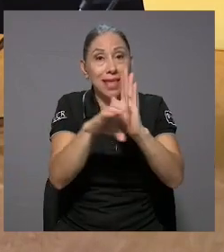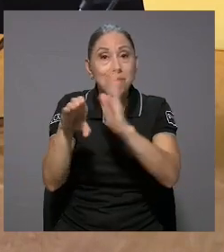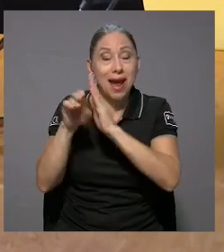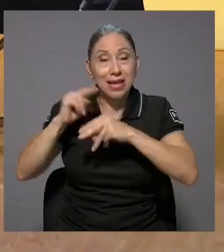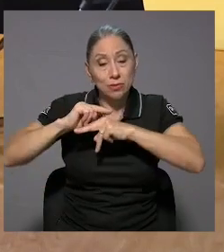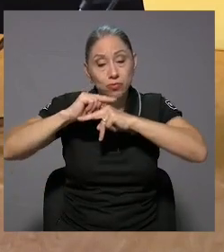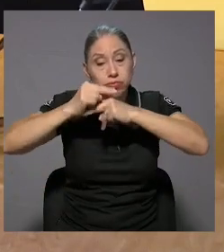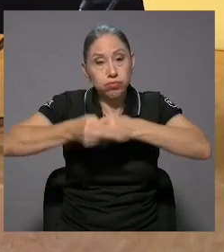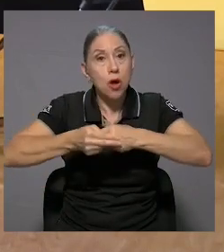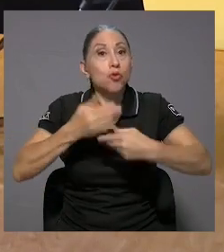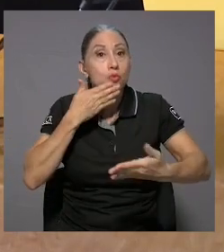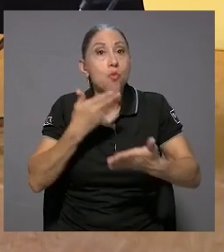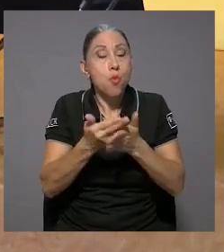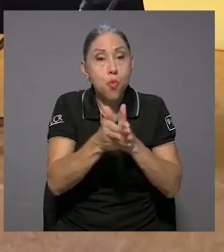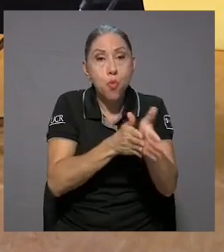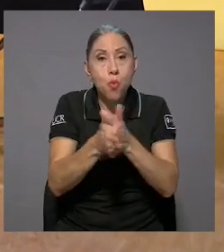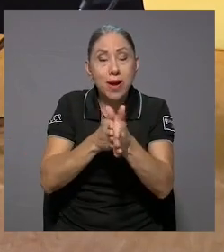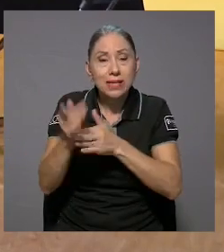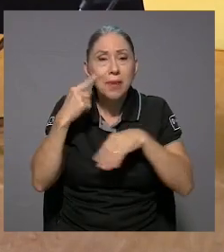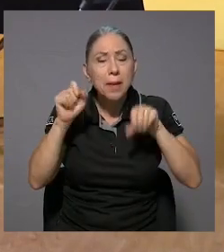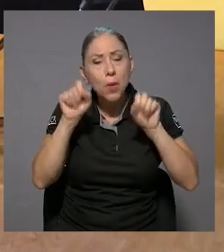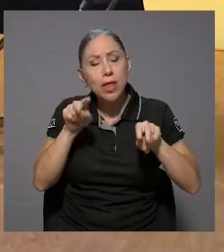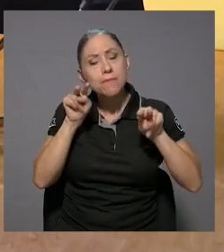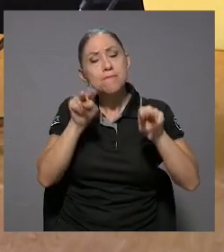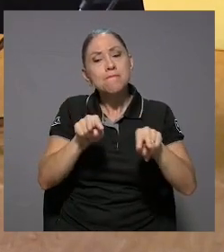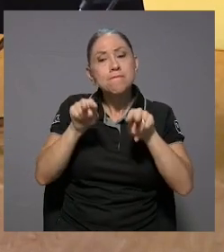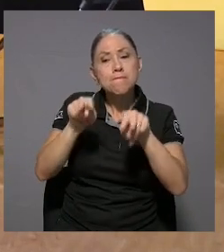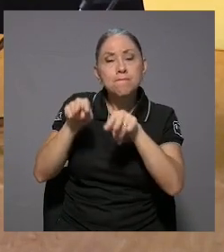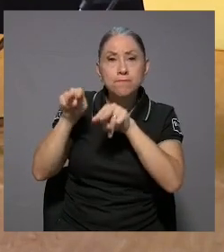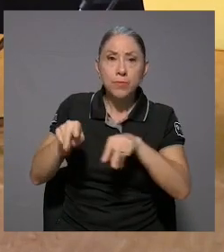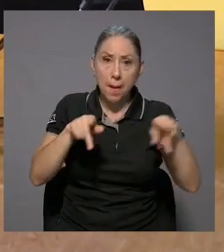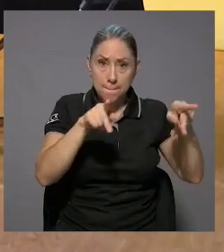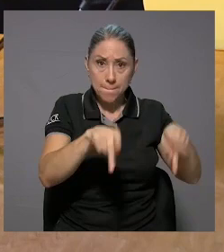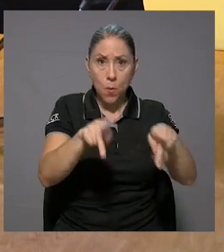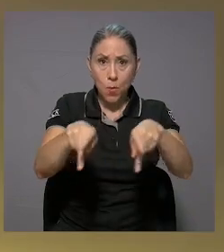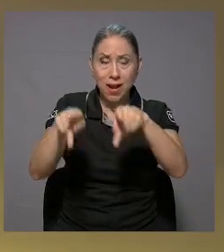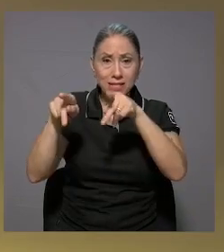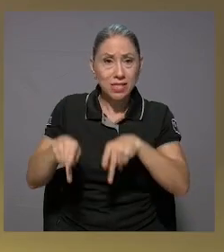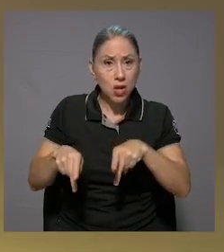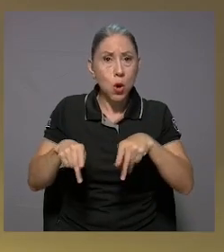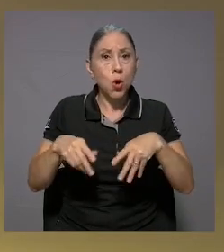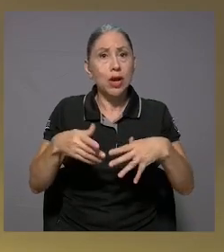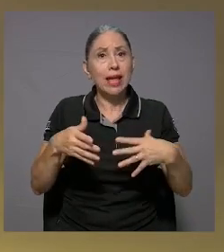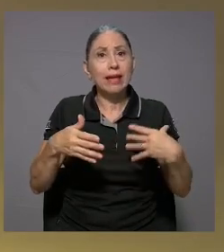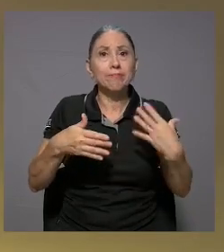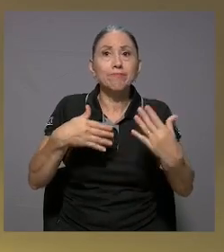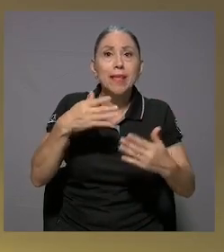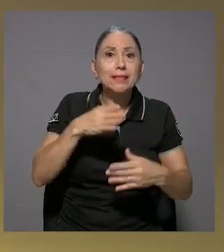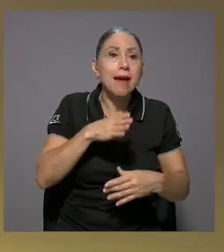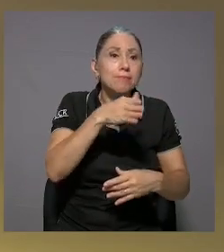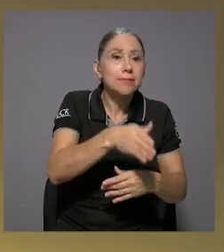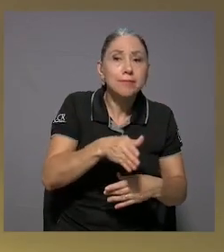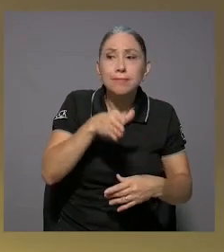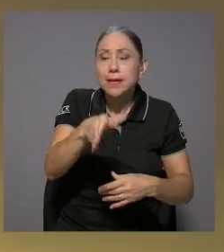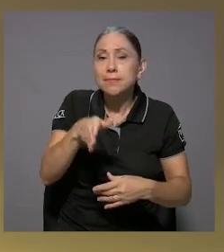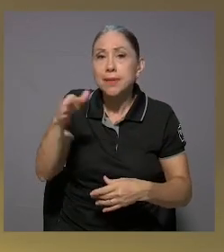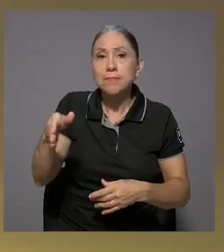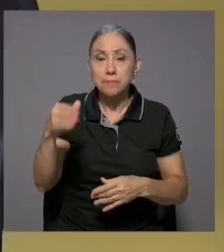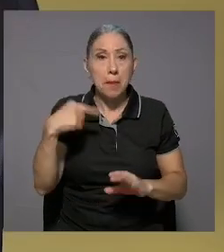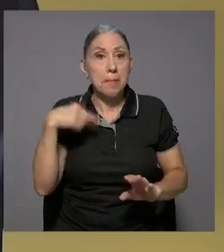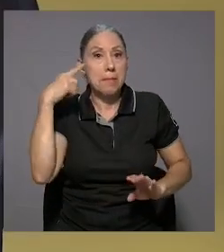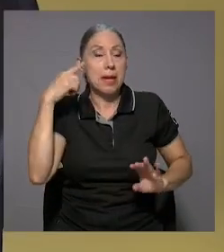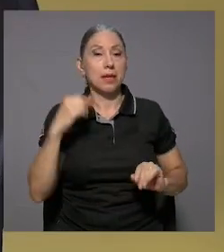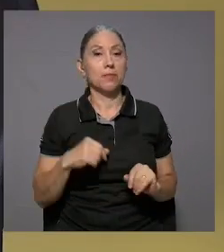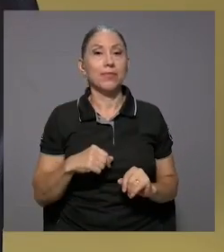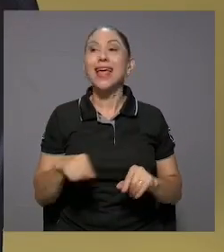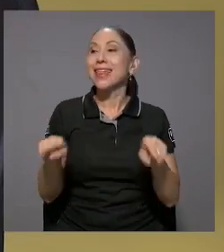ser útiles para darle seguimiento a una población que es flotante, sí. Me imagino. Sí, ahí lo que habría que